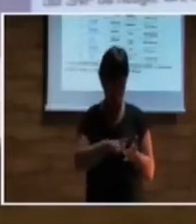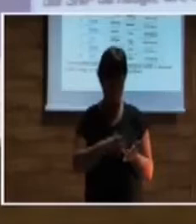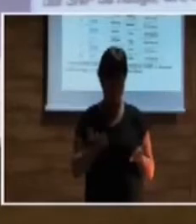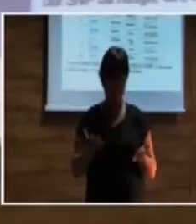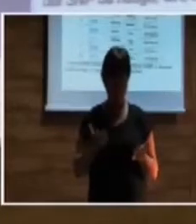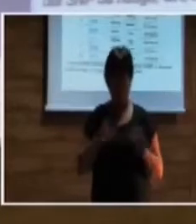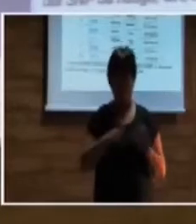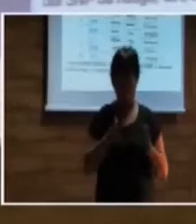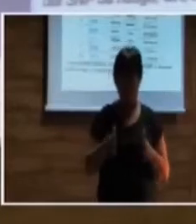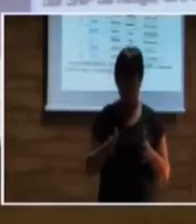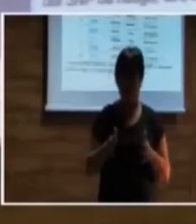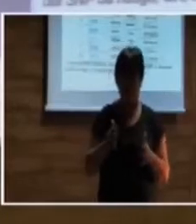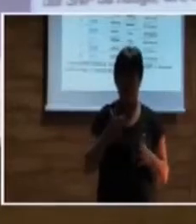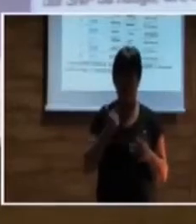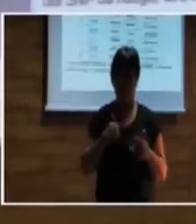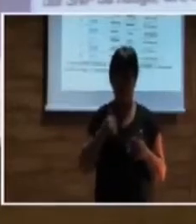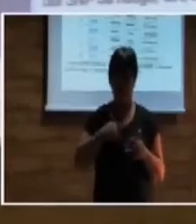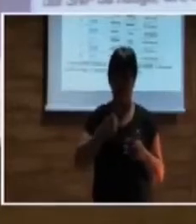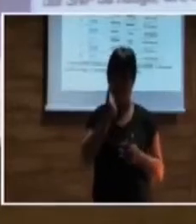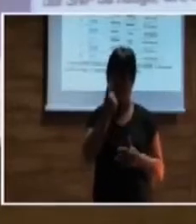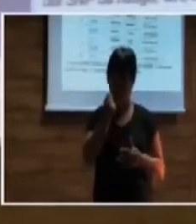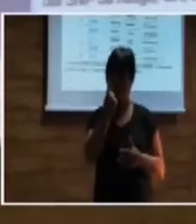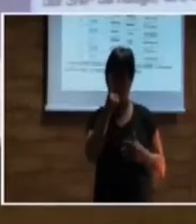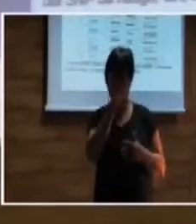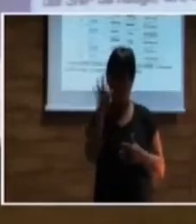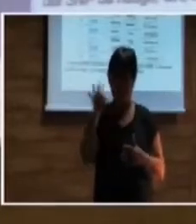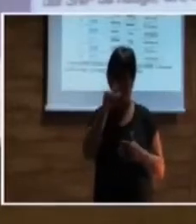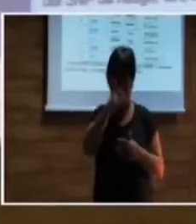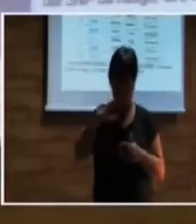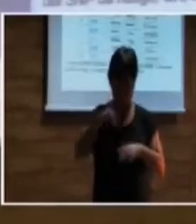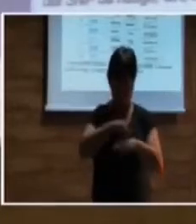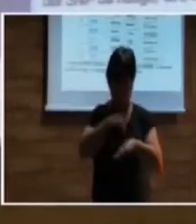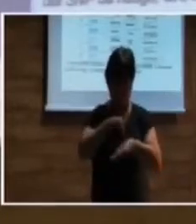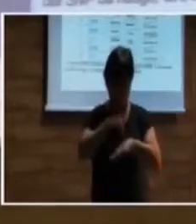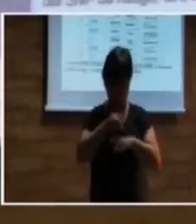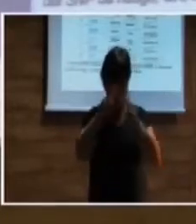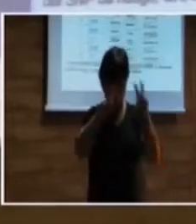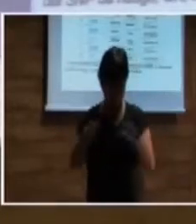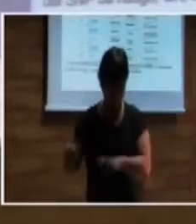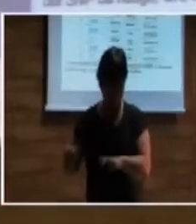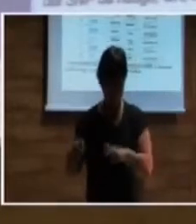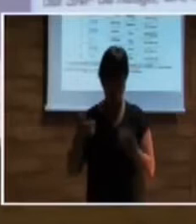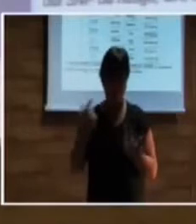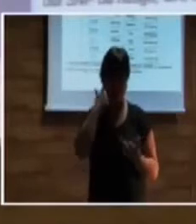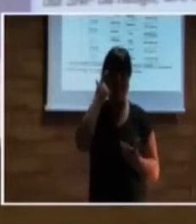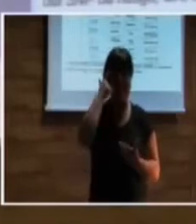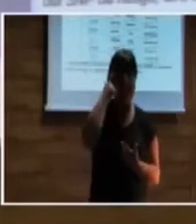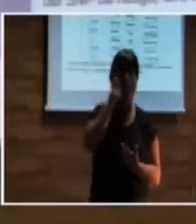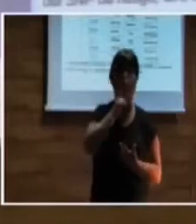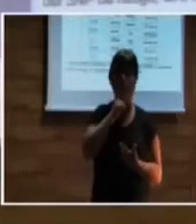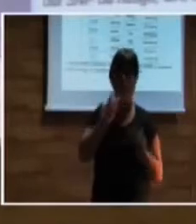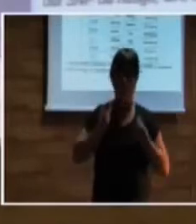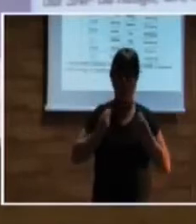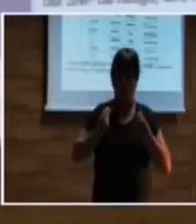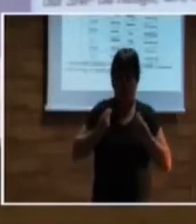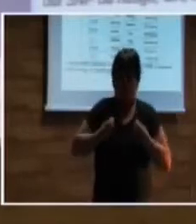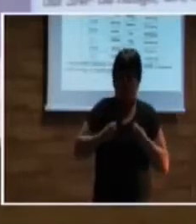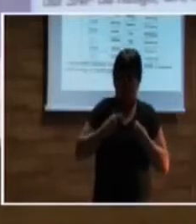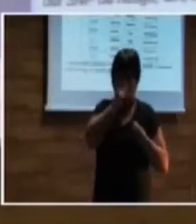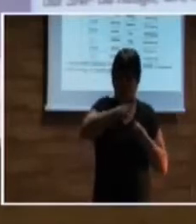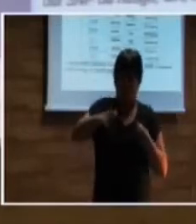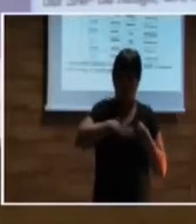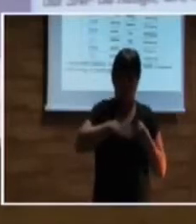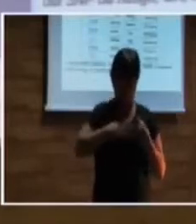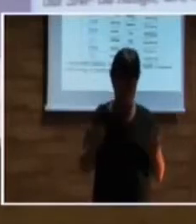ya tenemos tipificado 1.500 pacientes con los otros genes. Entonces ahí vamos a saber cómo viene nuestra población. Les doy un ejemplo, Argentina